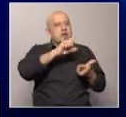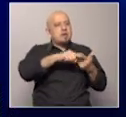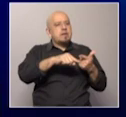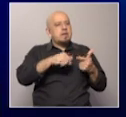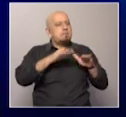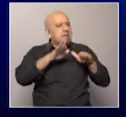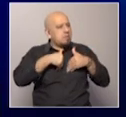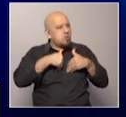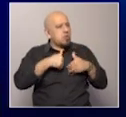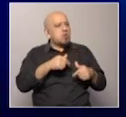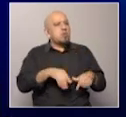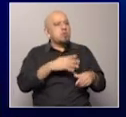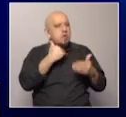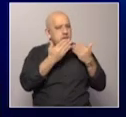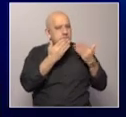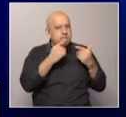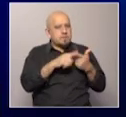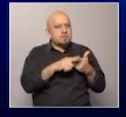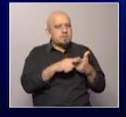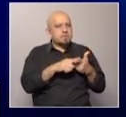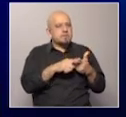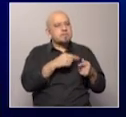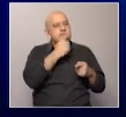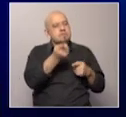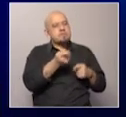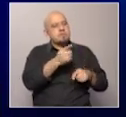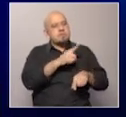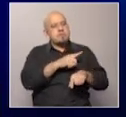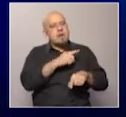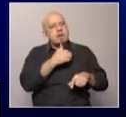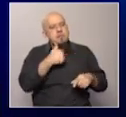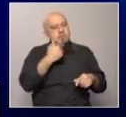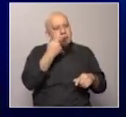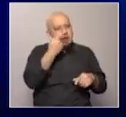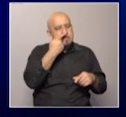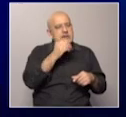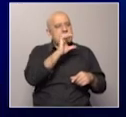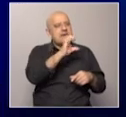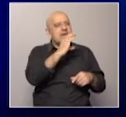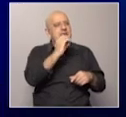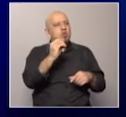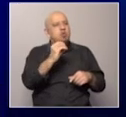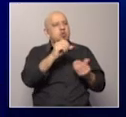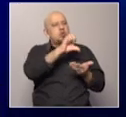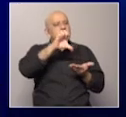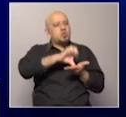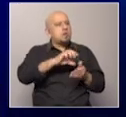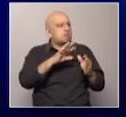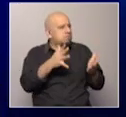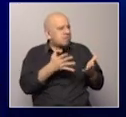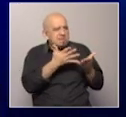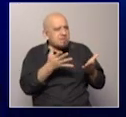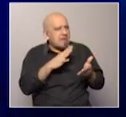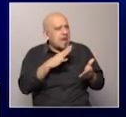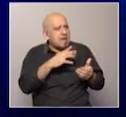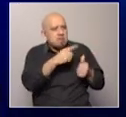patrimonio en los últimos tiempos hablamos más que quizá en otras épocas me interesa el concepto de ecociudad como que qué línea de trabajo quieren